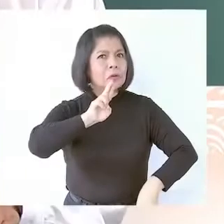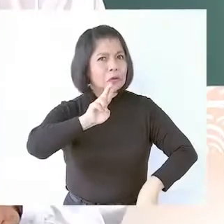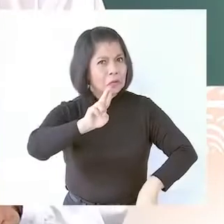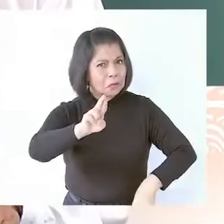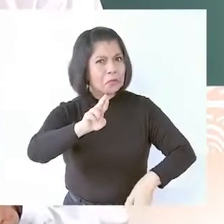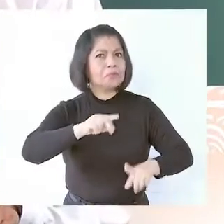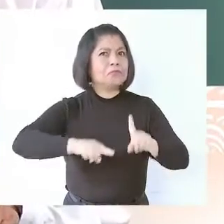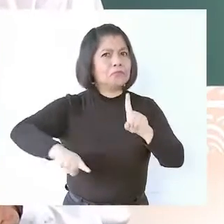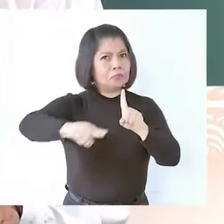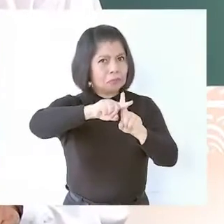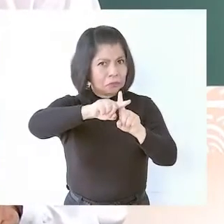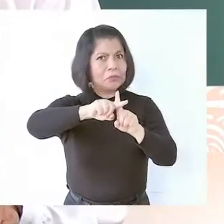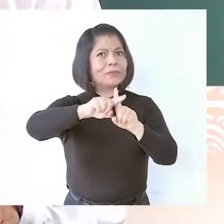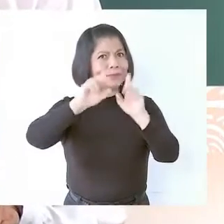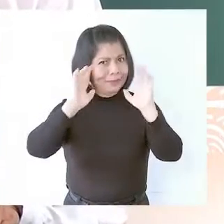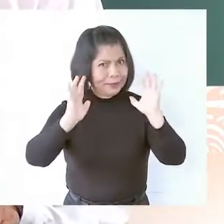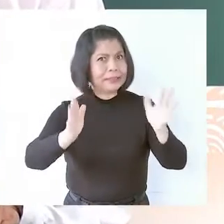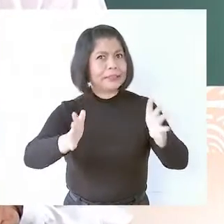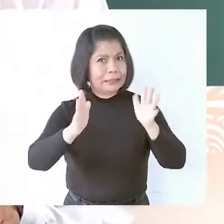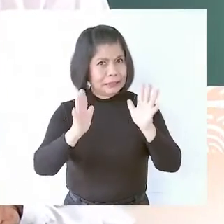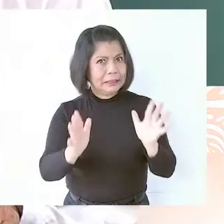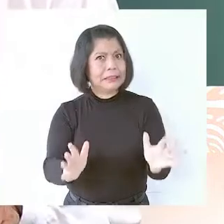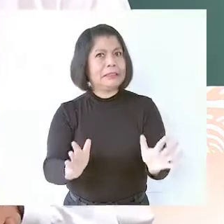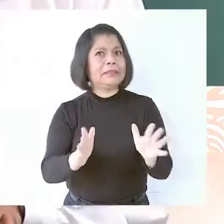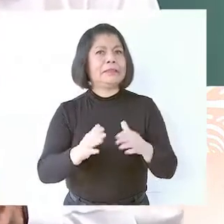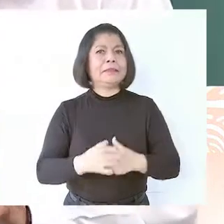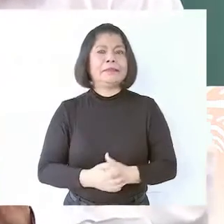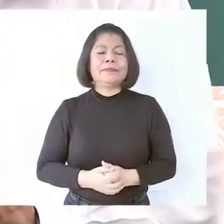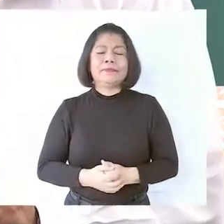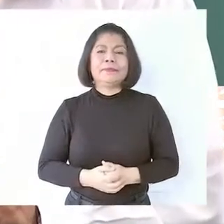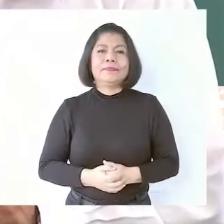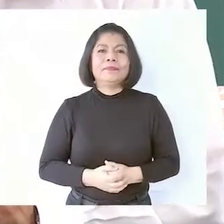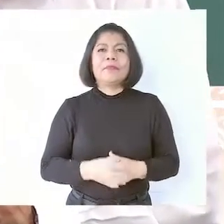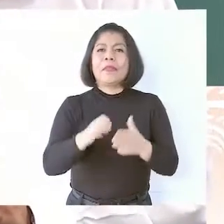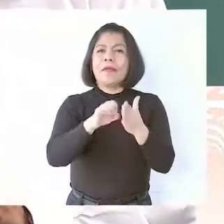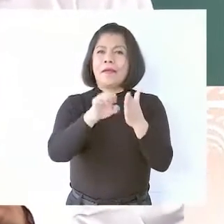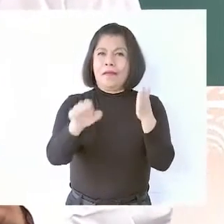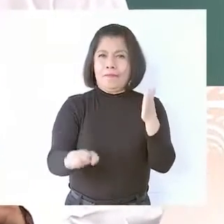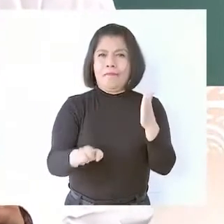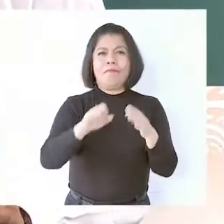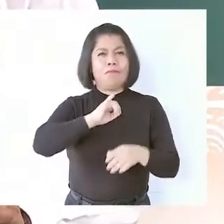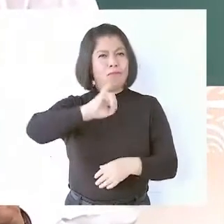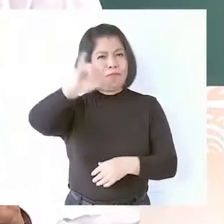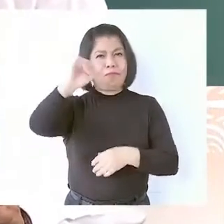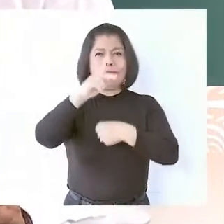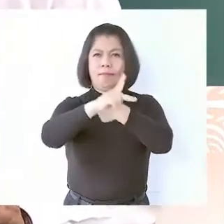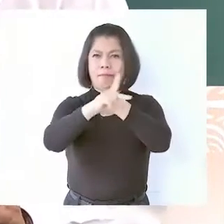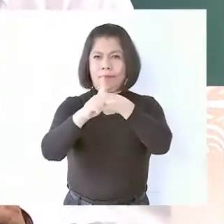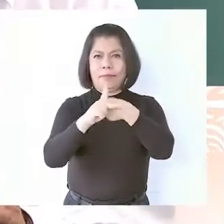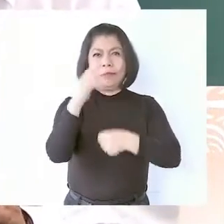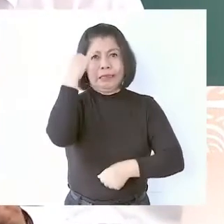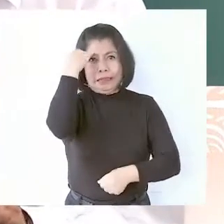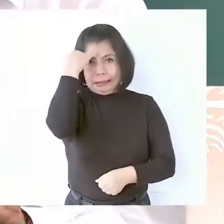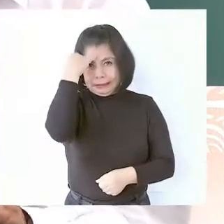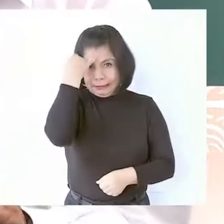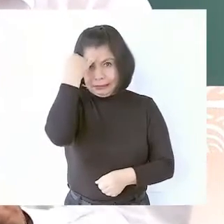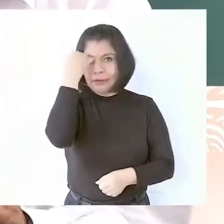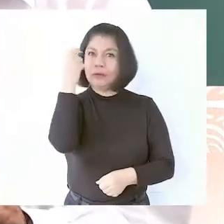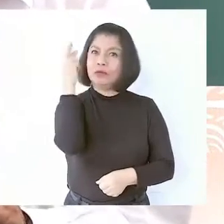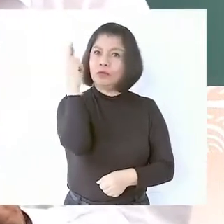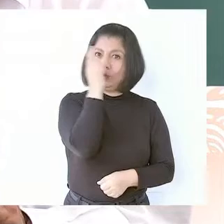Está ayudando el gobierno de la India, de